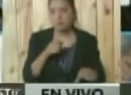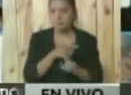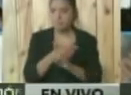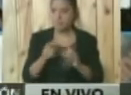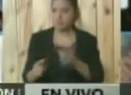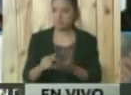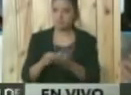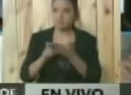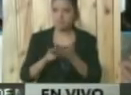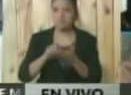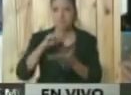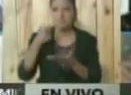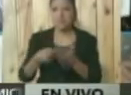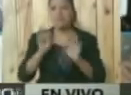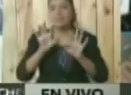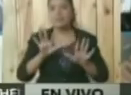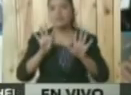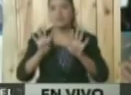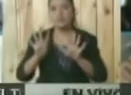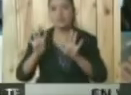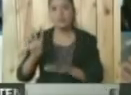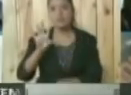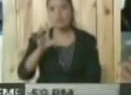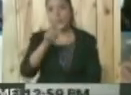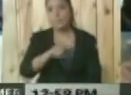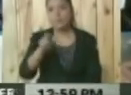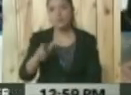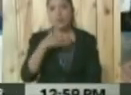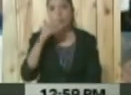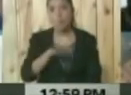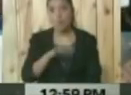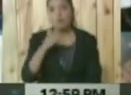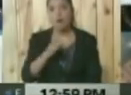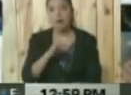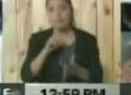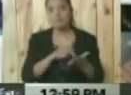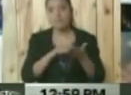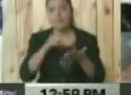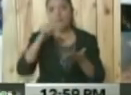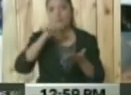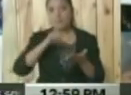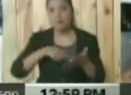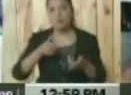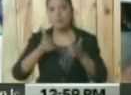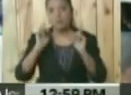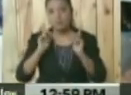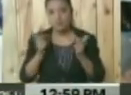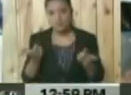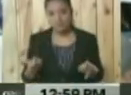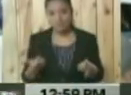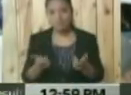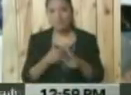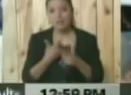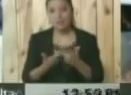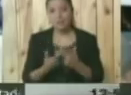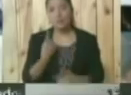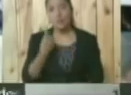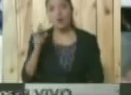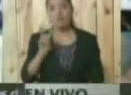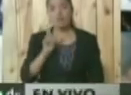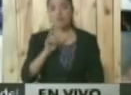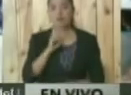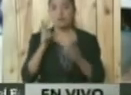se le haya colocado. Más de 10.995 personas fallecidas aparecen firmando en la autorización. De manera que un venezolano o